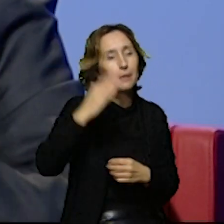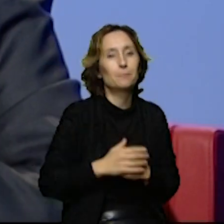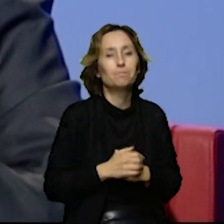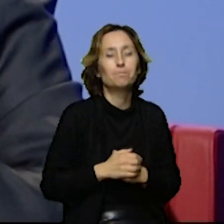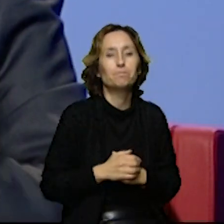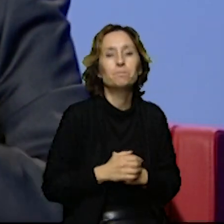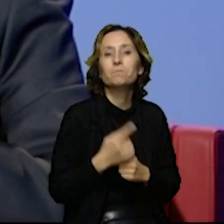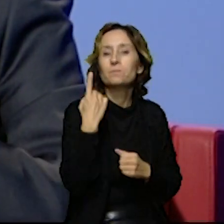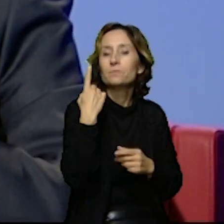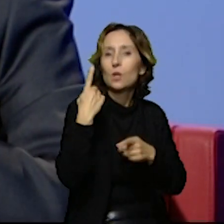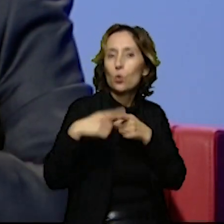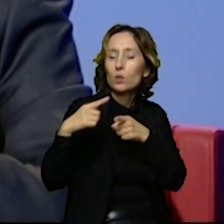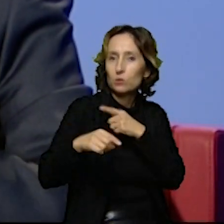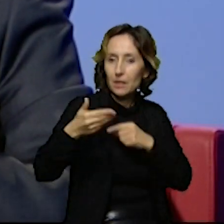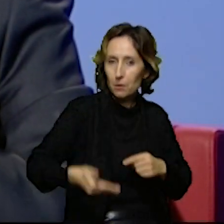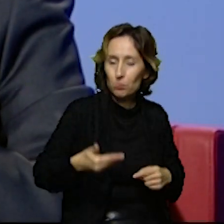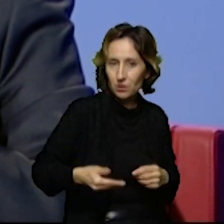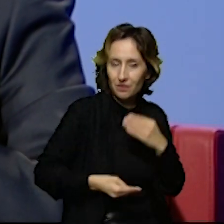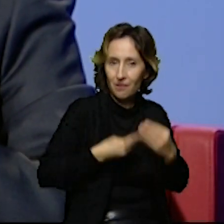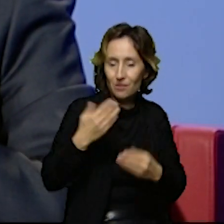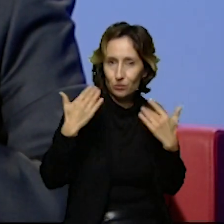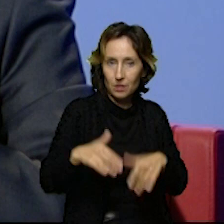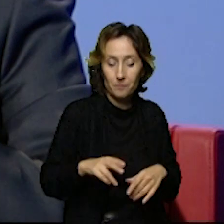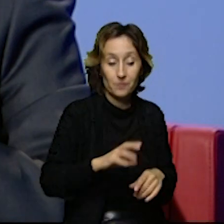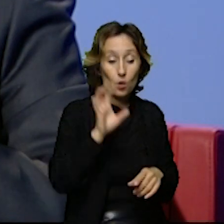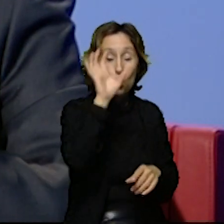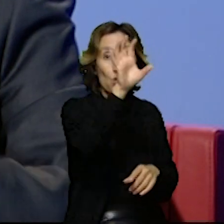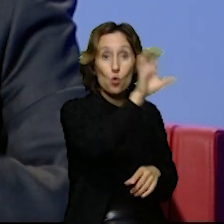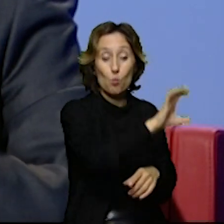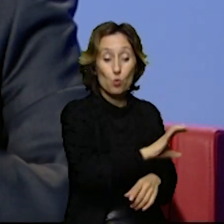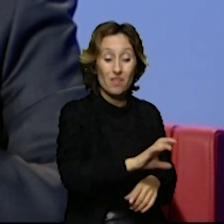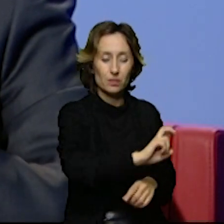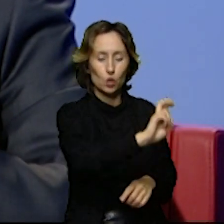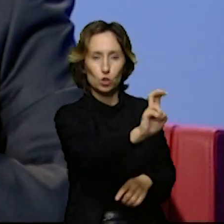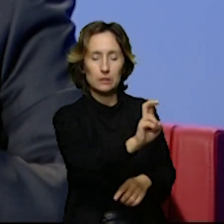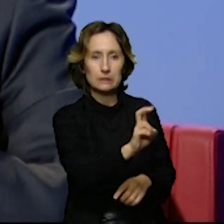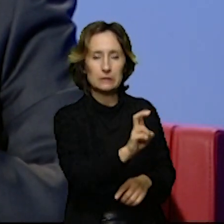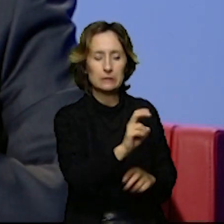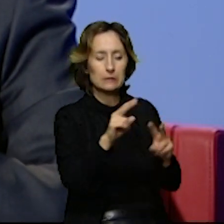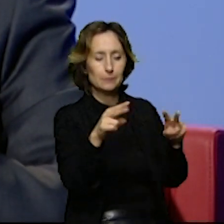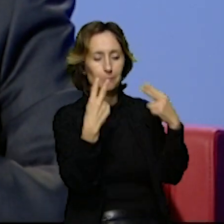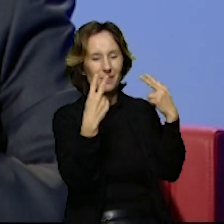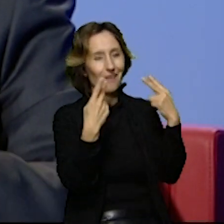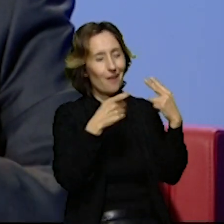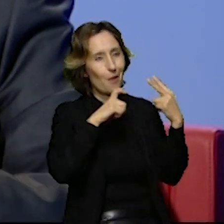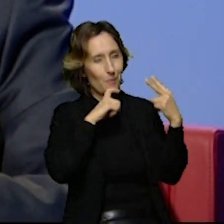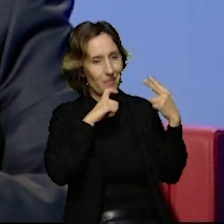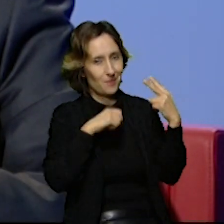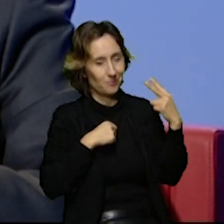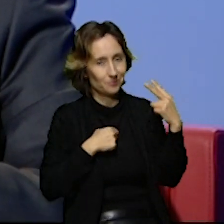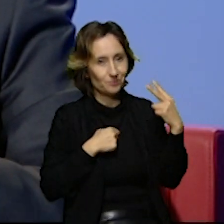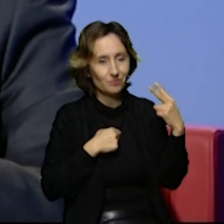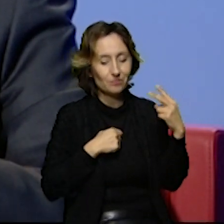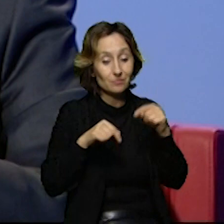muy importante que otras comunidades lo miran con cierta envidia, y es que Navarra ha